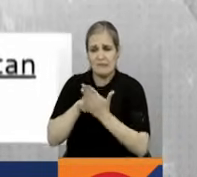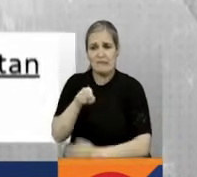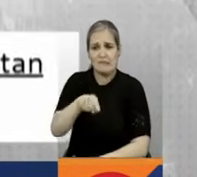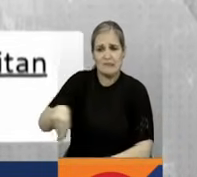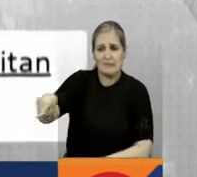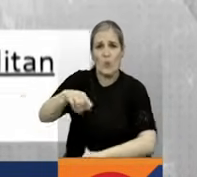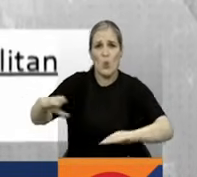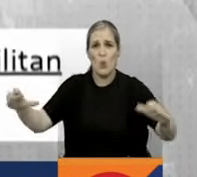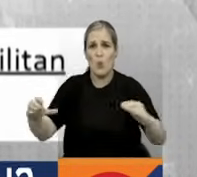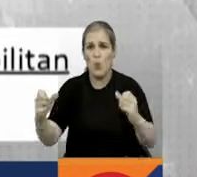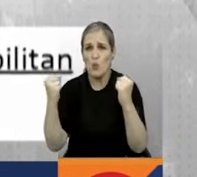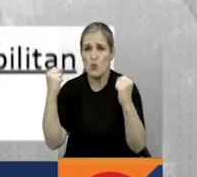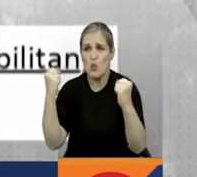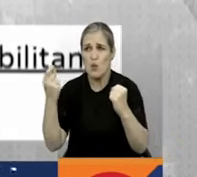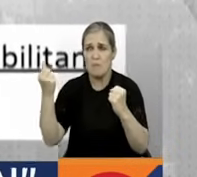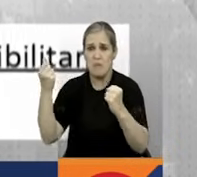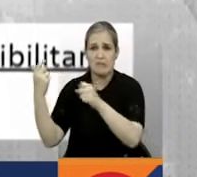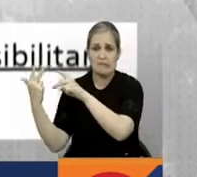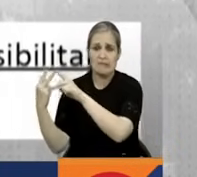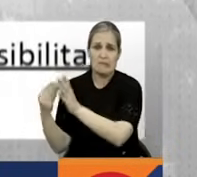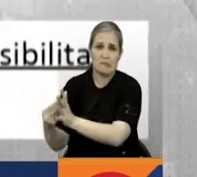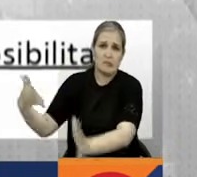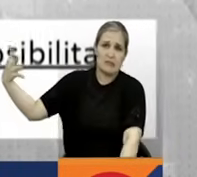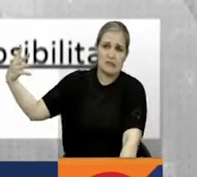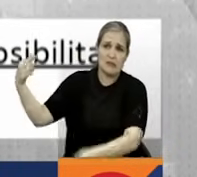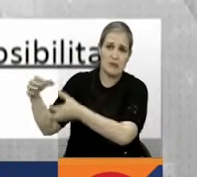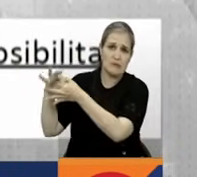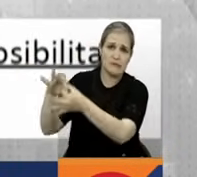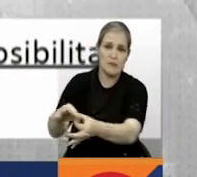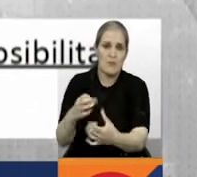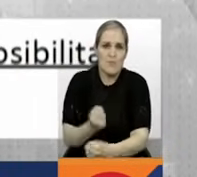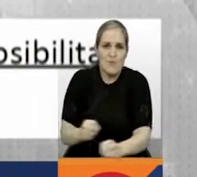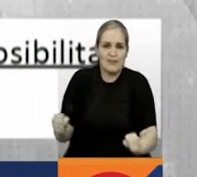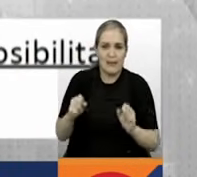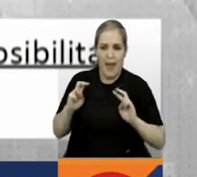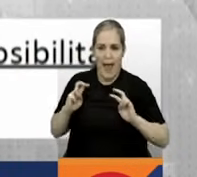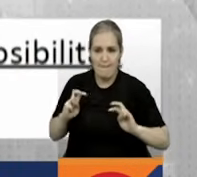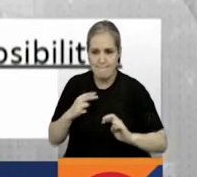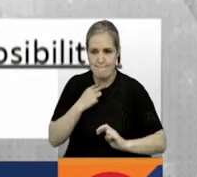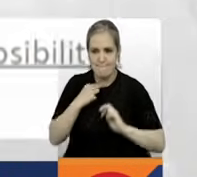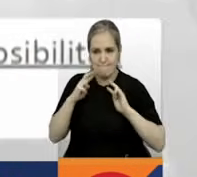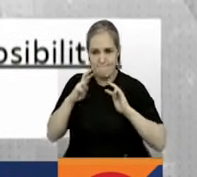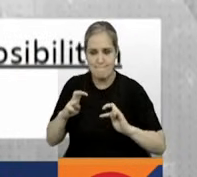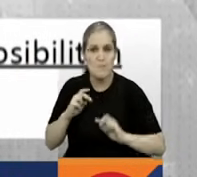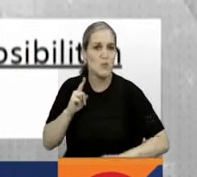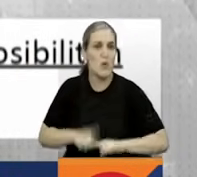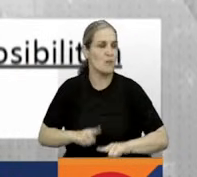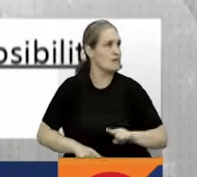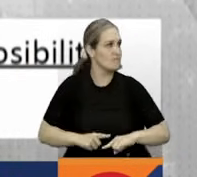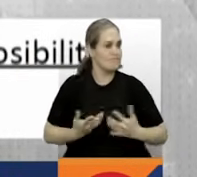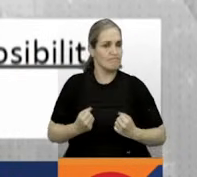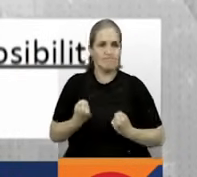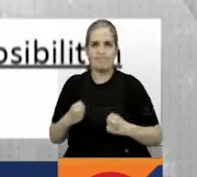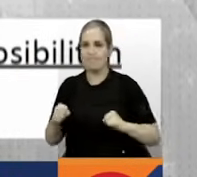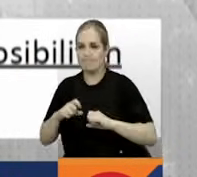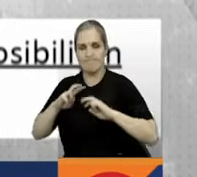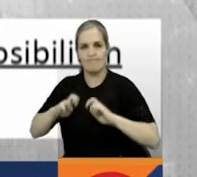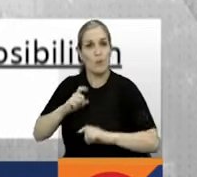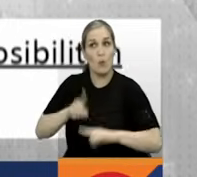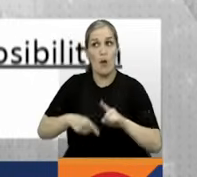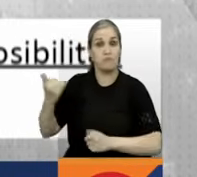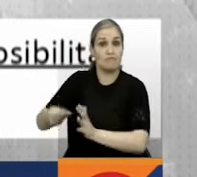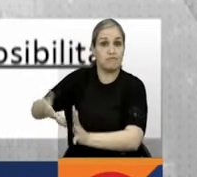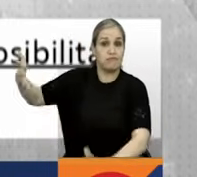con gente prestante de la región que imposibilitaban las investigaciones. Además, el